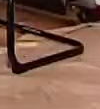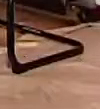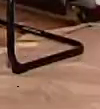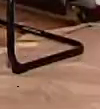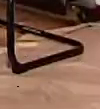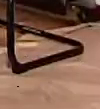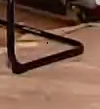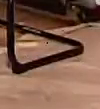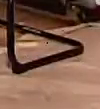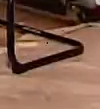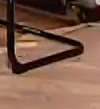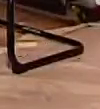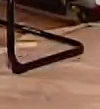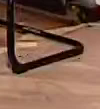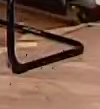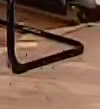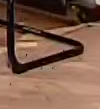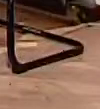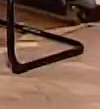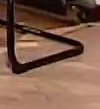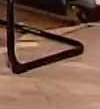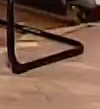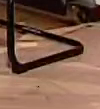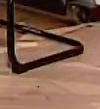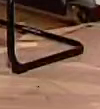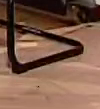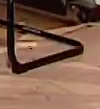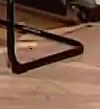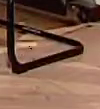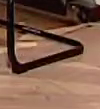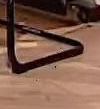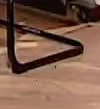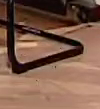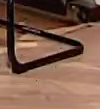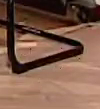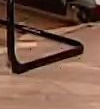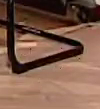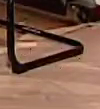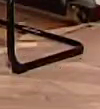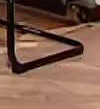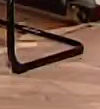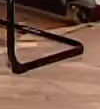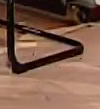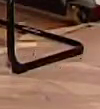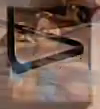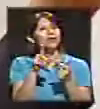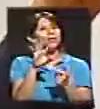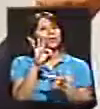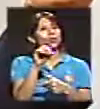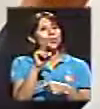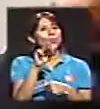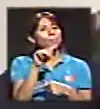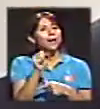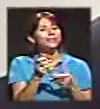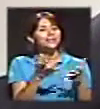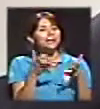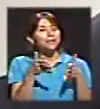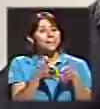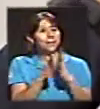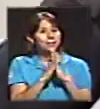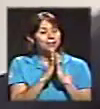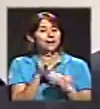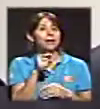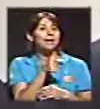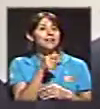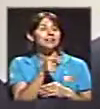Continuamos, amigas y amigos, con don Edgar y don Tomás. Y quería, don Tomás, un poco pedirle que